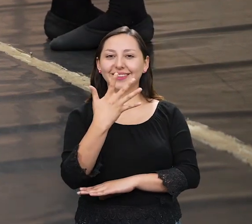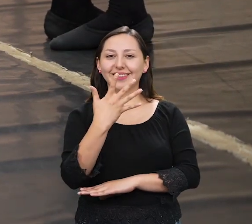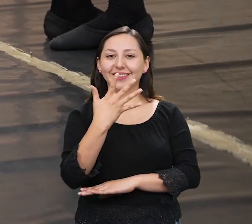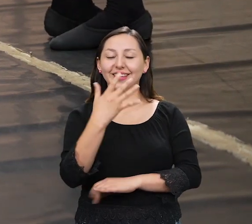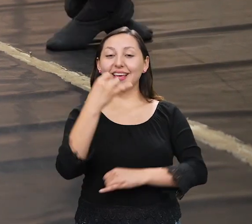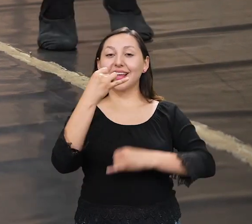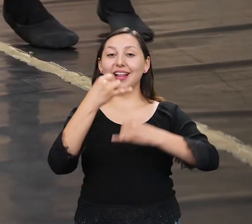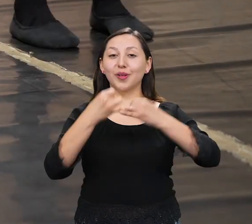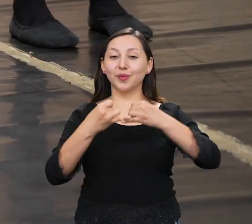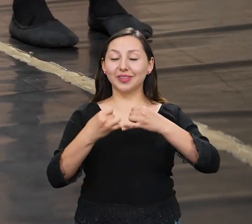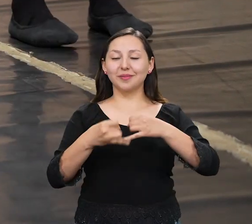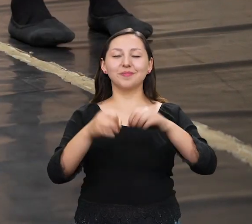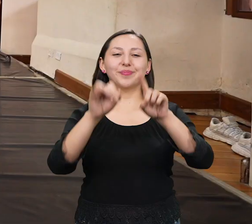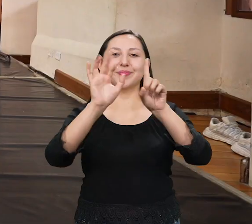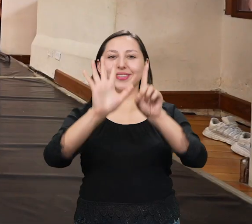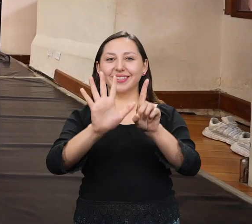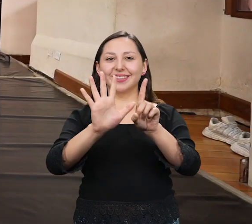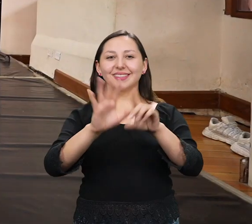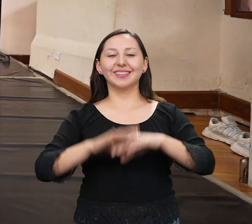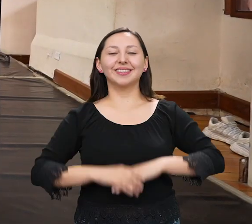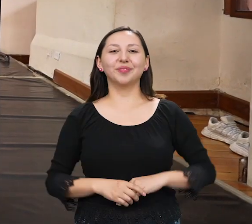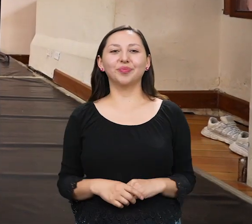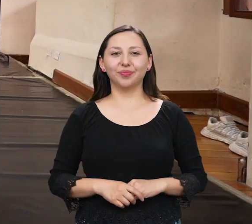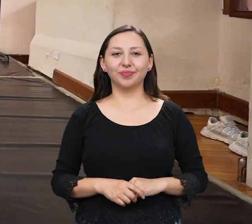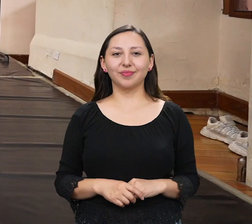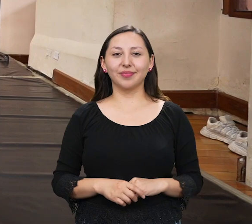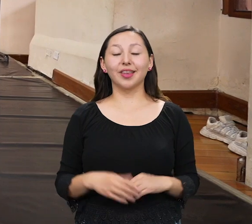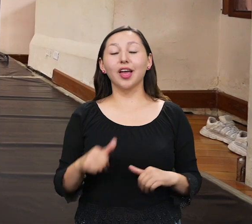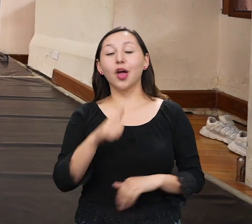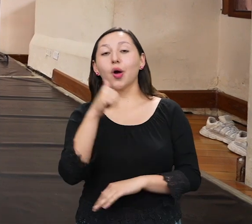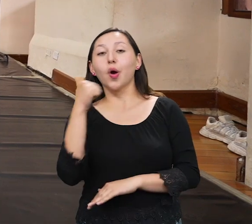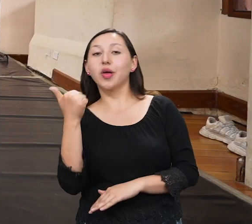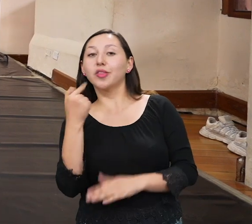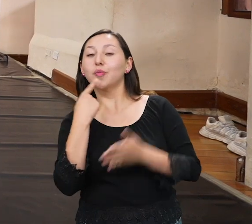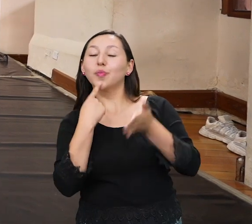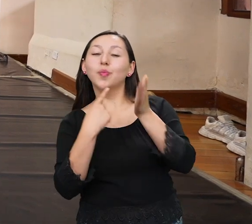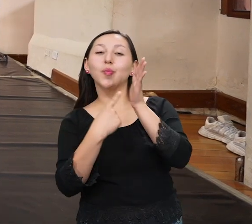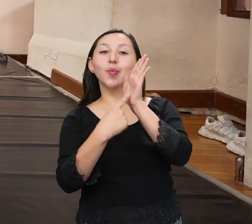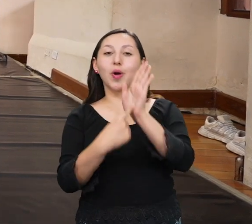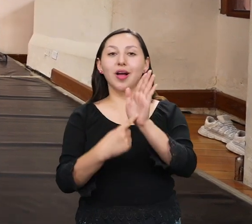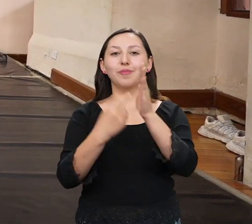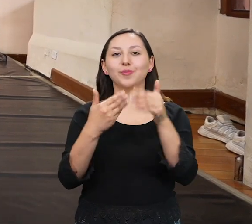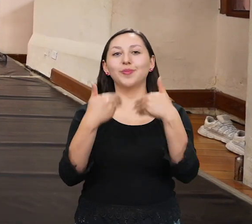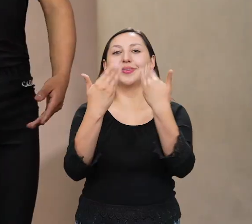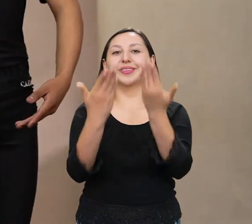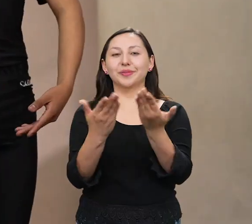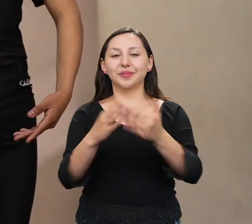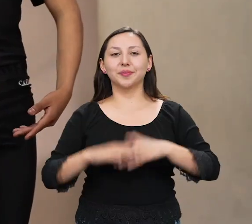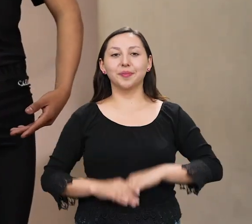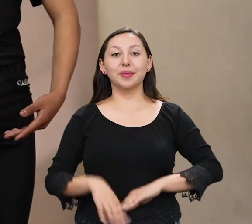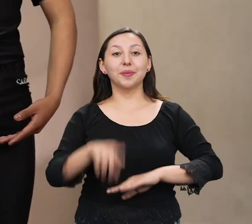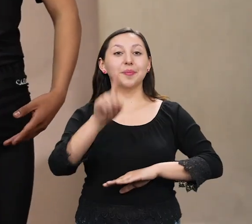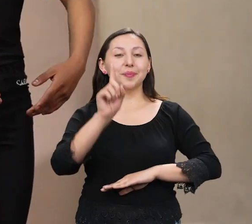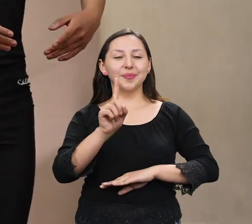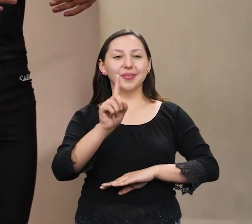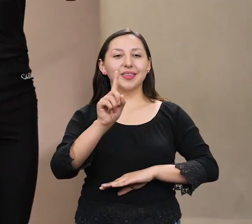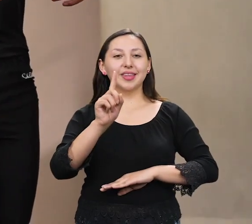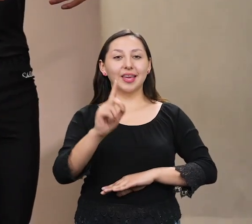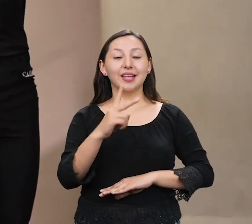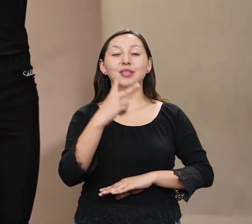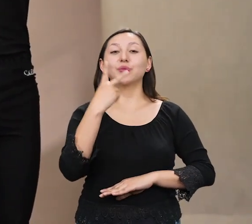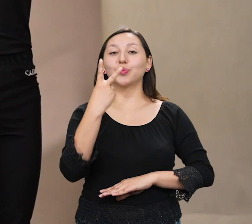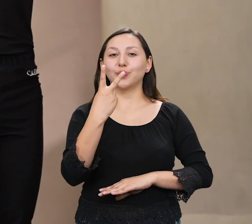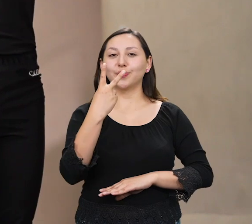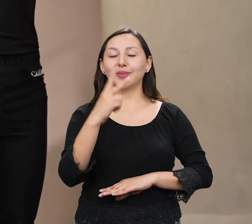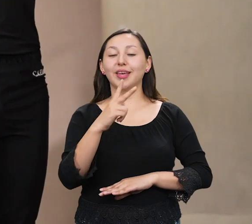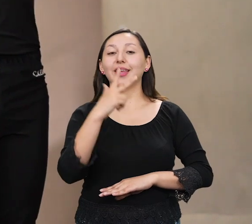única cerrada que es la sexta. En las posiciones de brazos encontramos 5 posiciones y preparatoria. Primera,